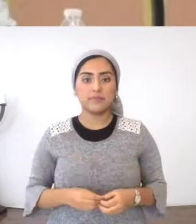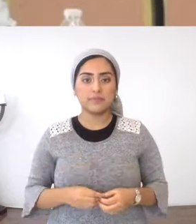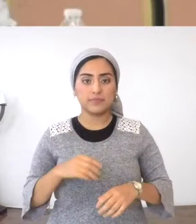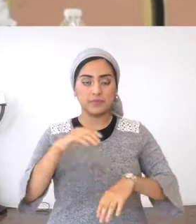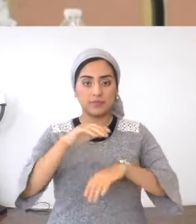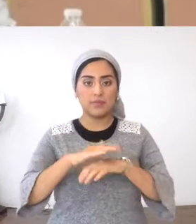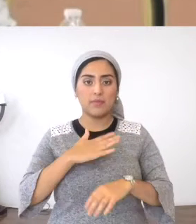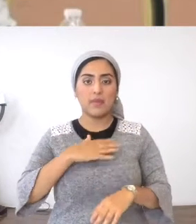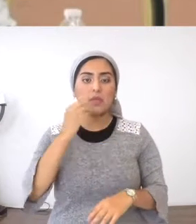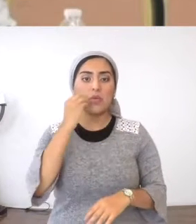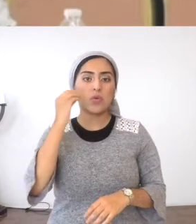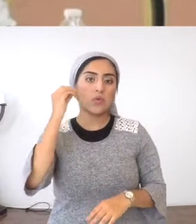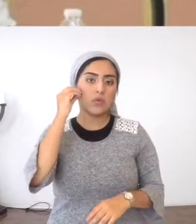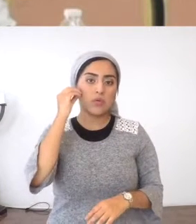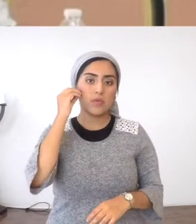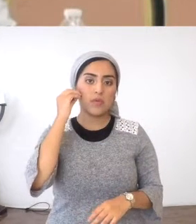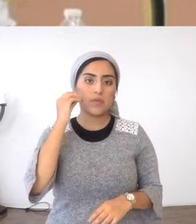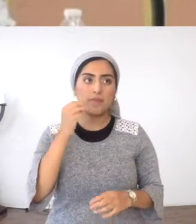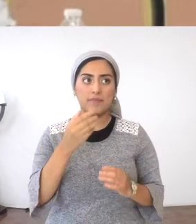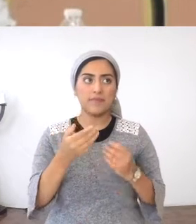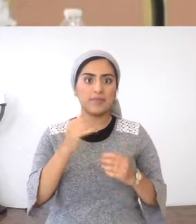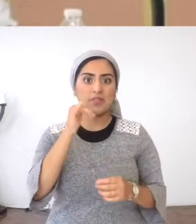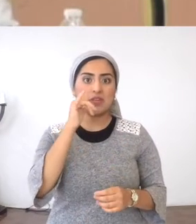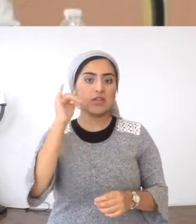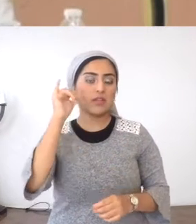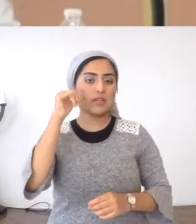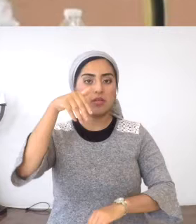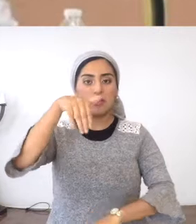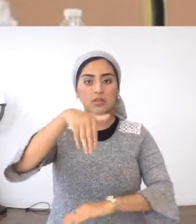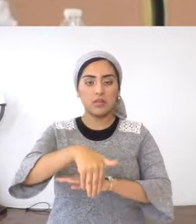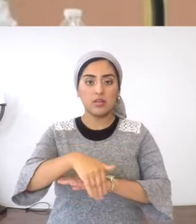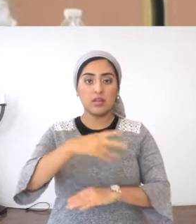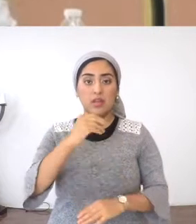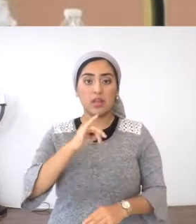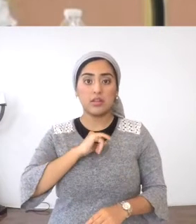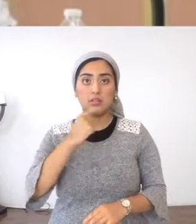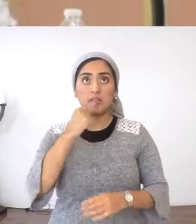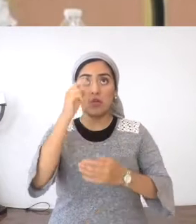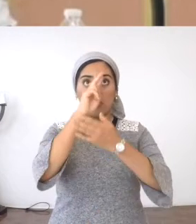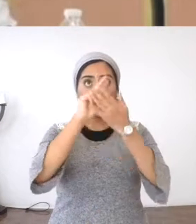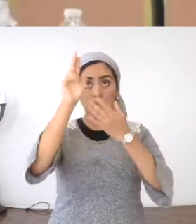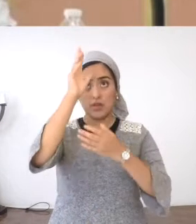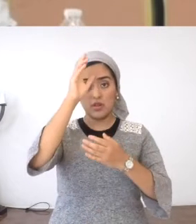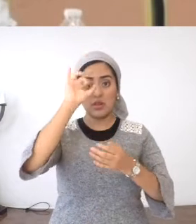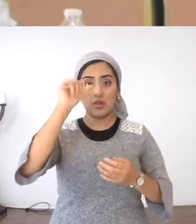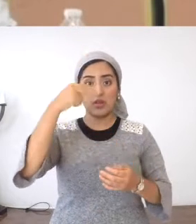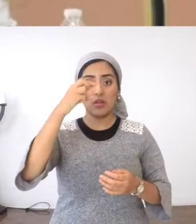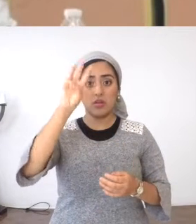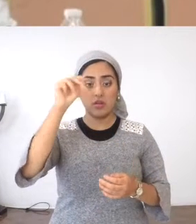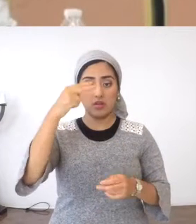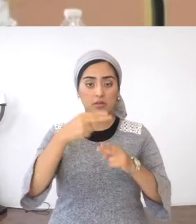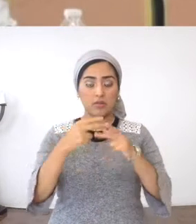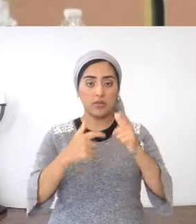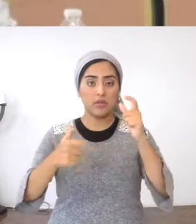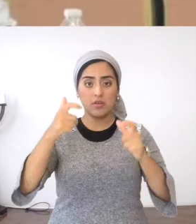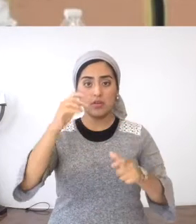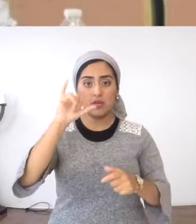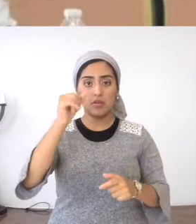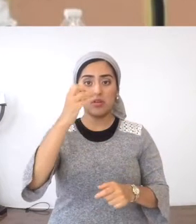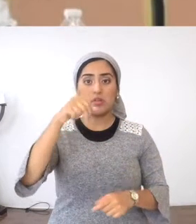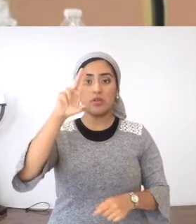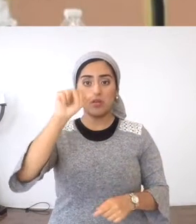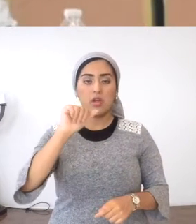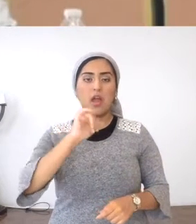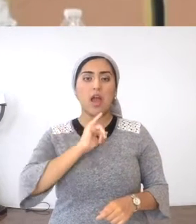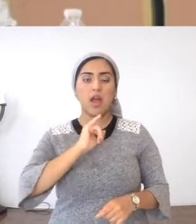En la casa De ustedes Desde ayer Más bien En la noche Y dije Abba Catorce Yahweh Sebaot En el nombre bendito Yashua